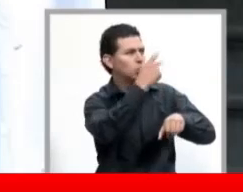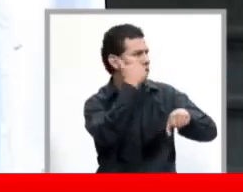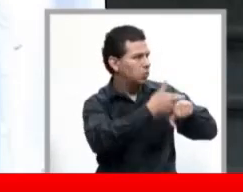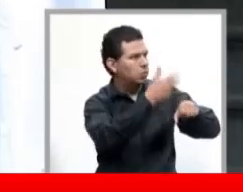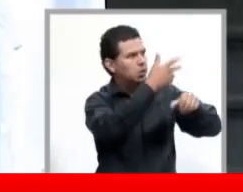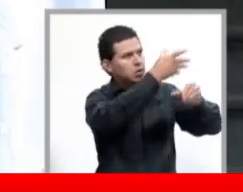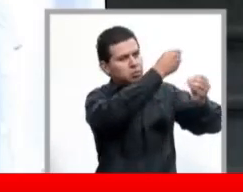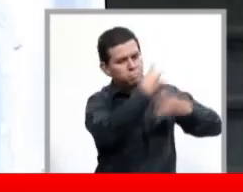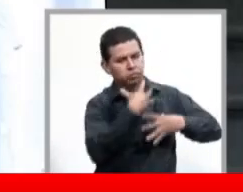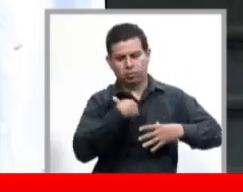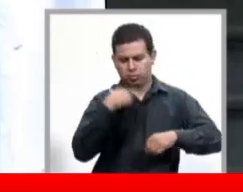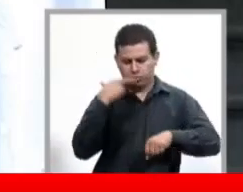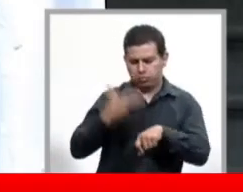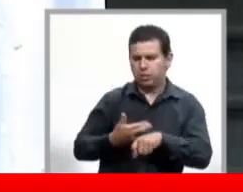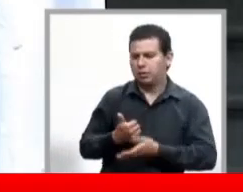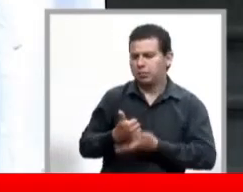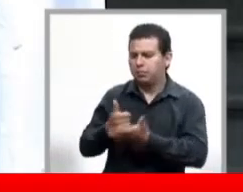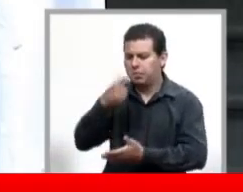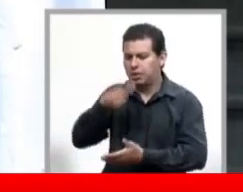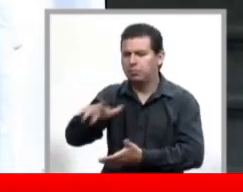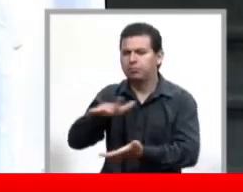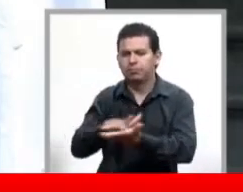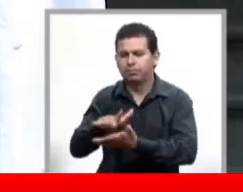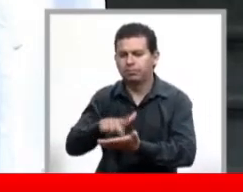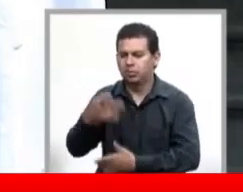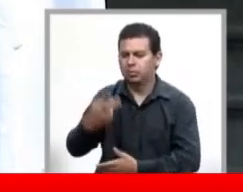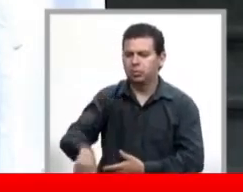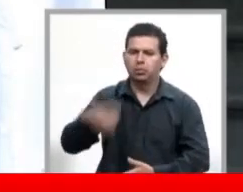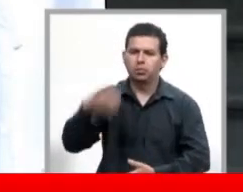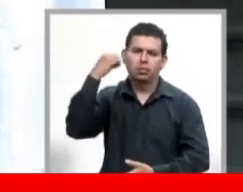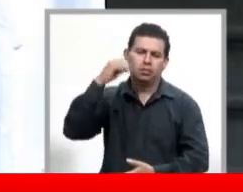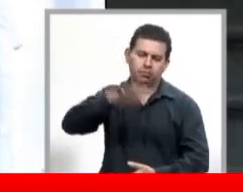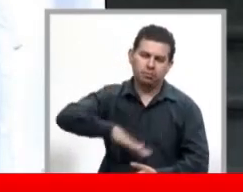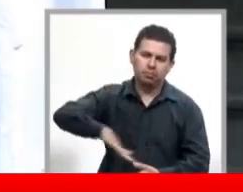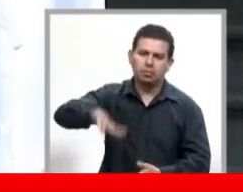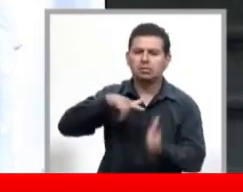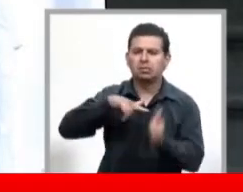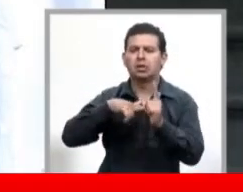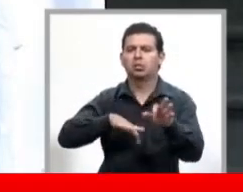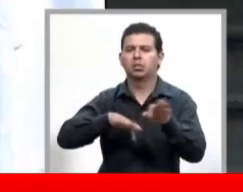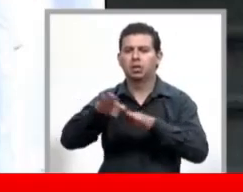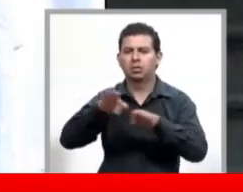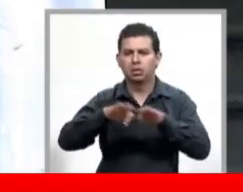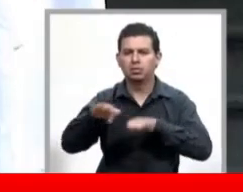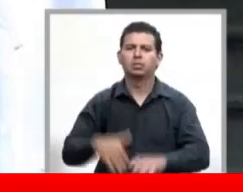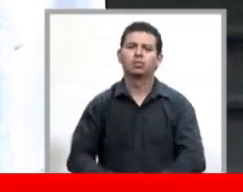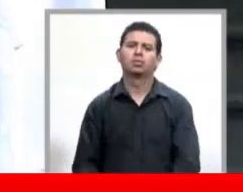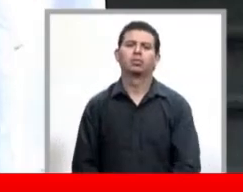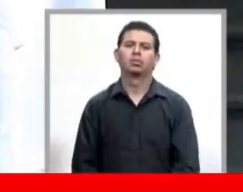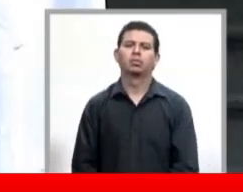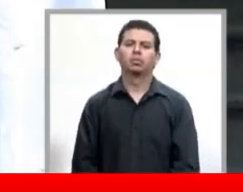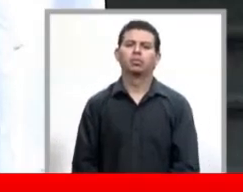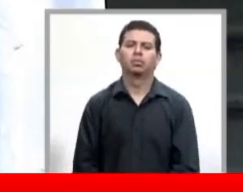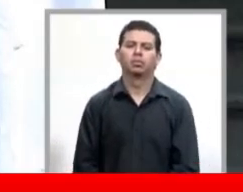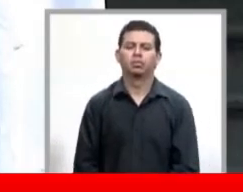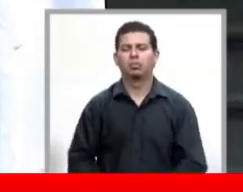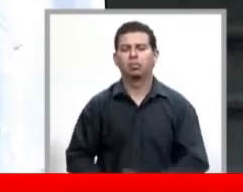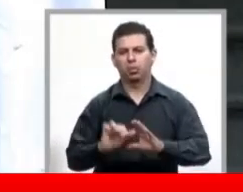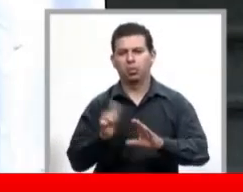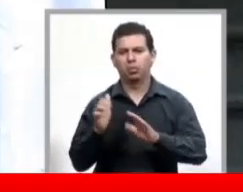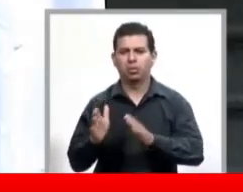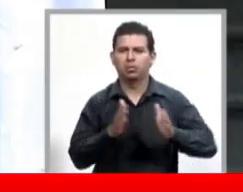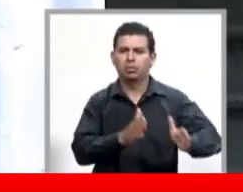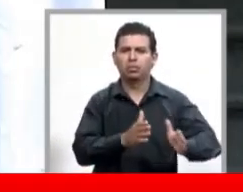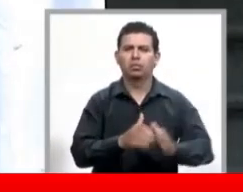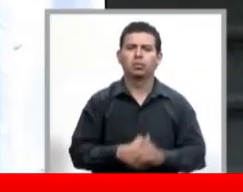desdoble para los responsables del bienestar. Aquí está Oaxaca para poder trabajar en equipo. La otra parte